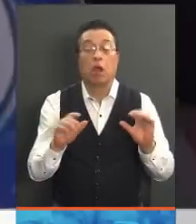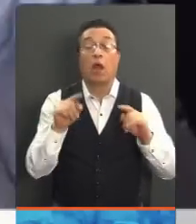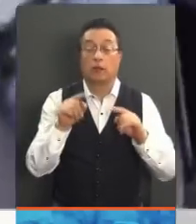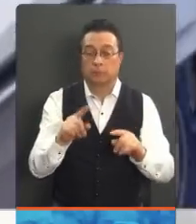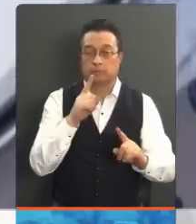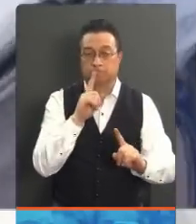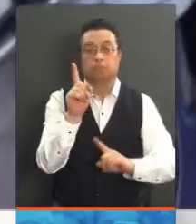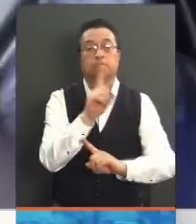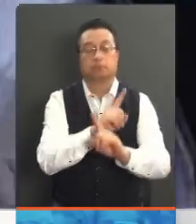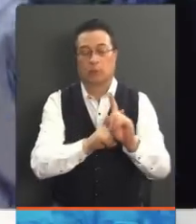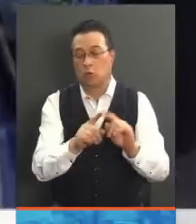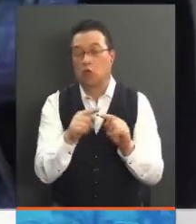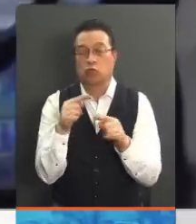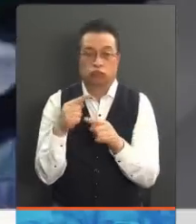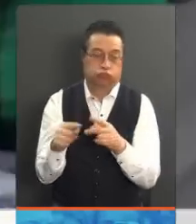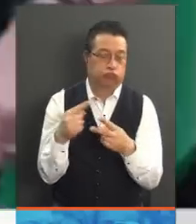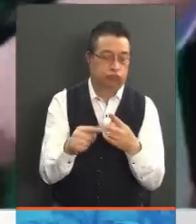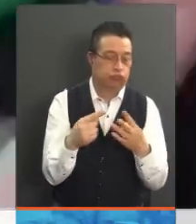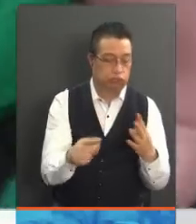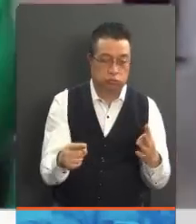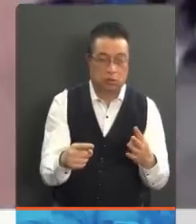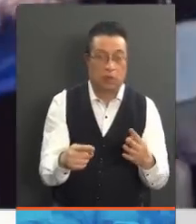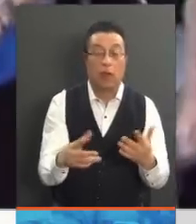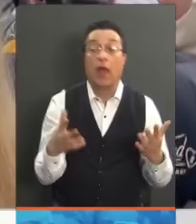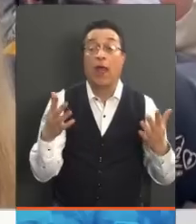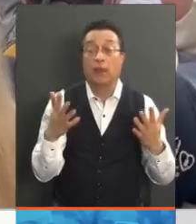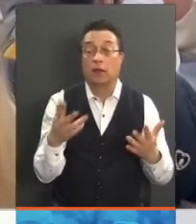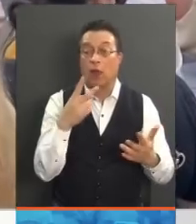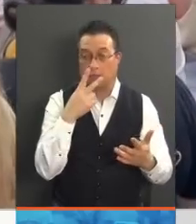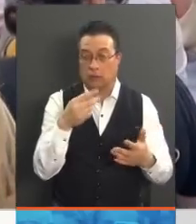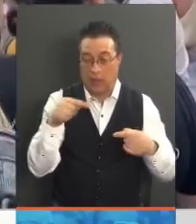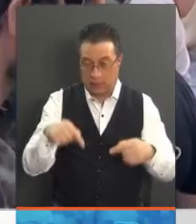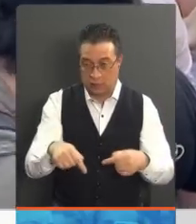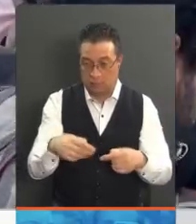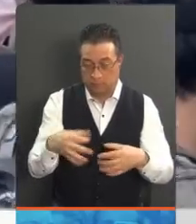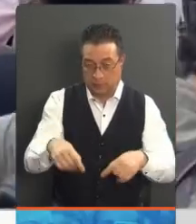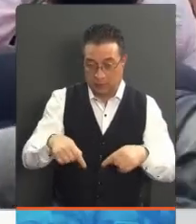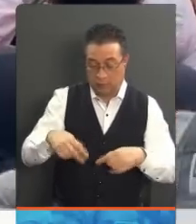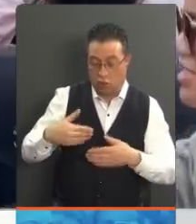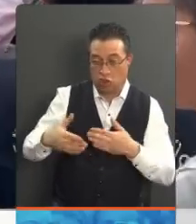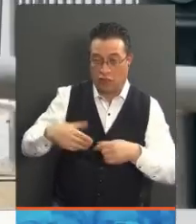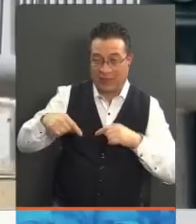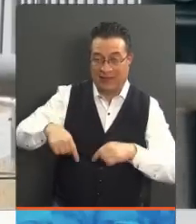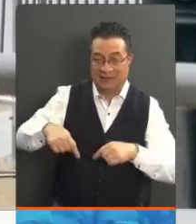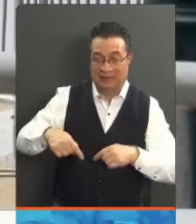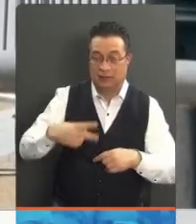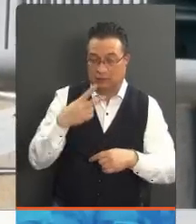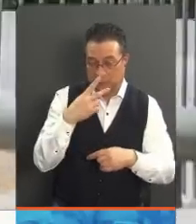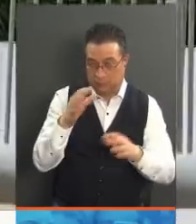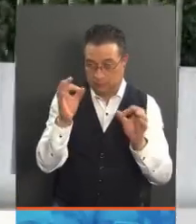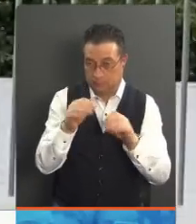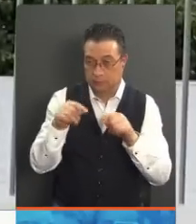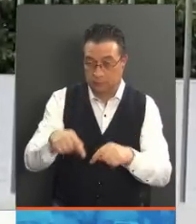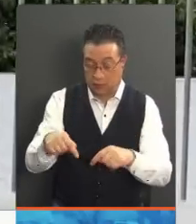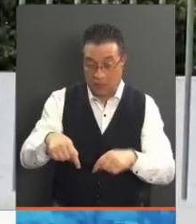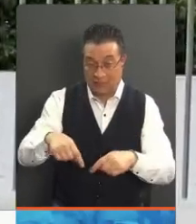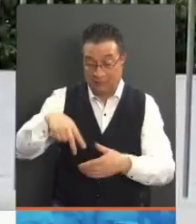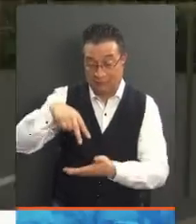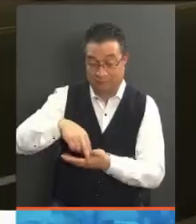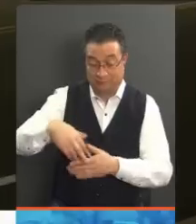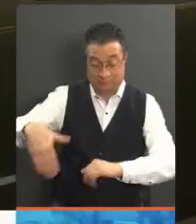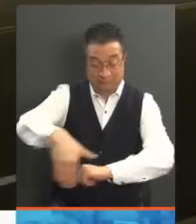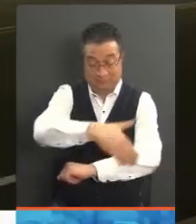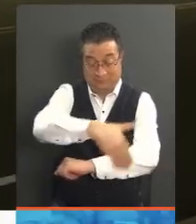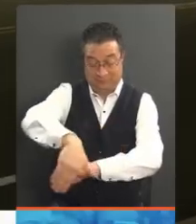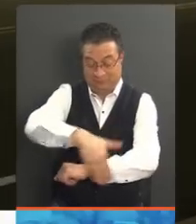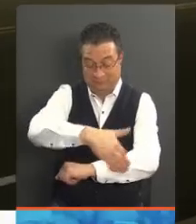ido a todo nivel, pero quiero comentarle algo primero, de donde estoy, más o menos para ubicar a nuestra teleaudiencia. Por ejemplo, estamos en esta avenida que